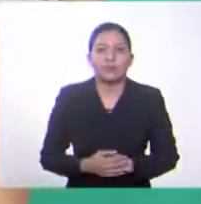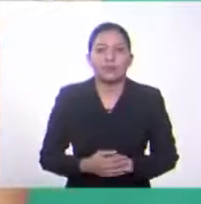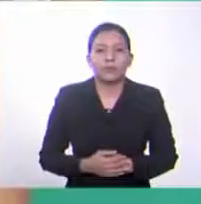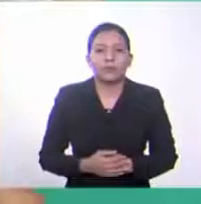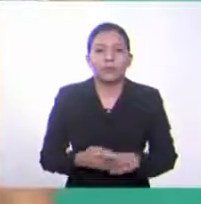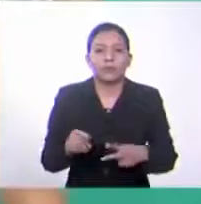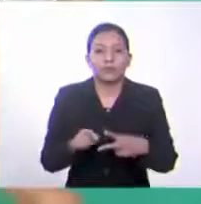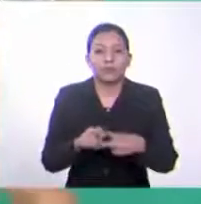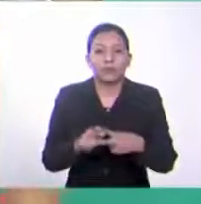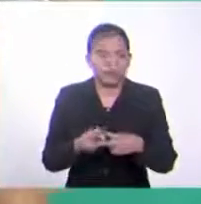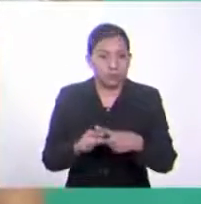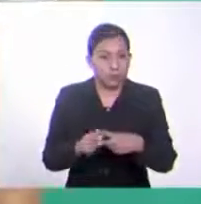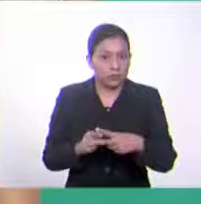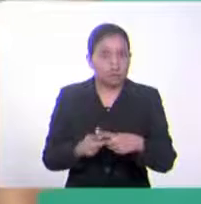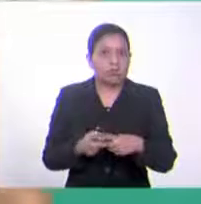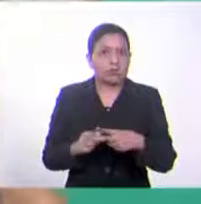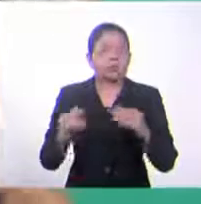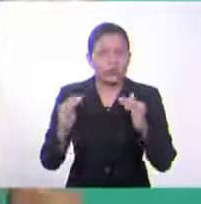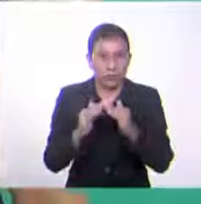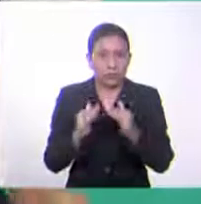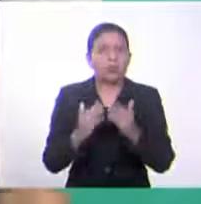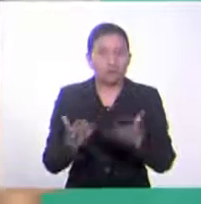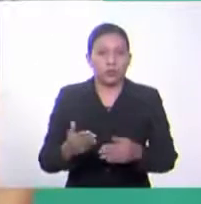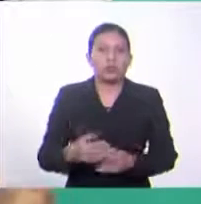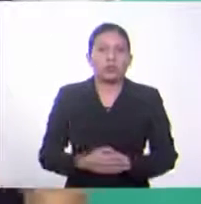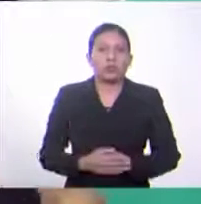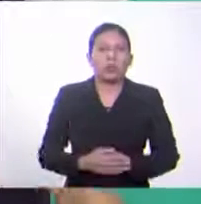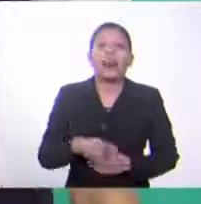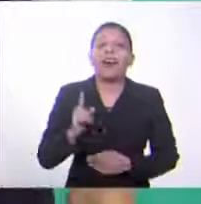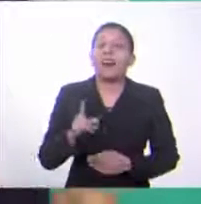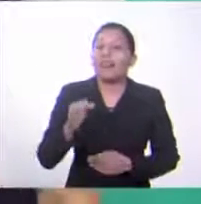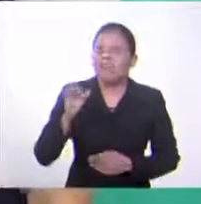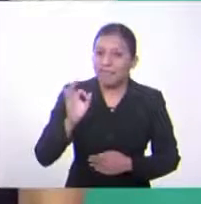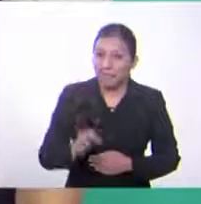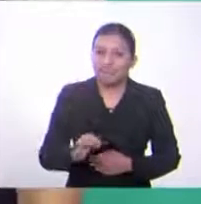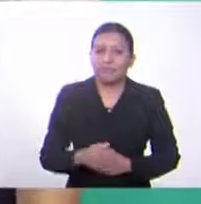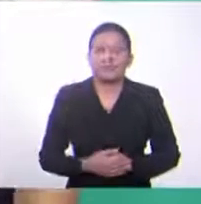ángulos correspondientes también son iguales. Exacto.